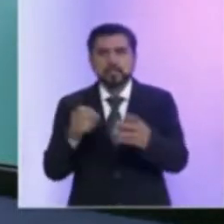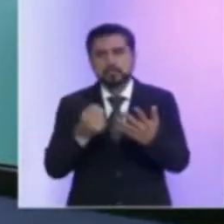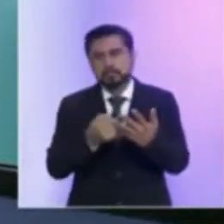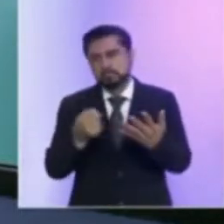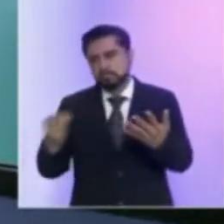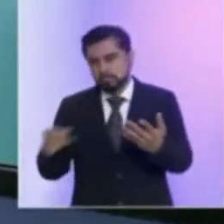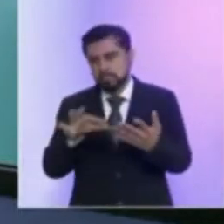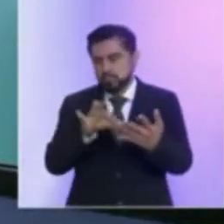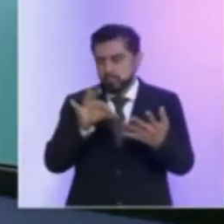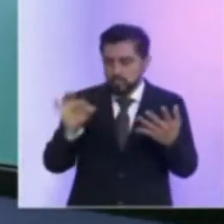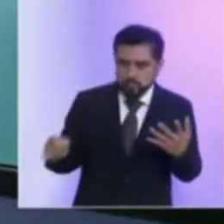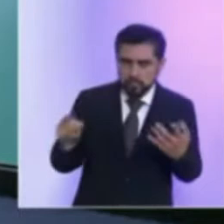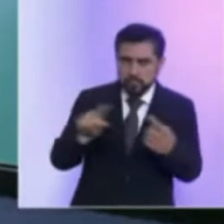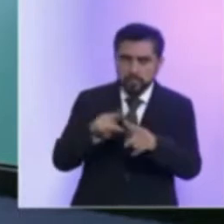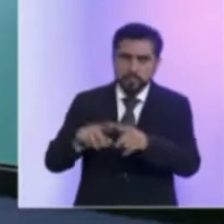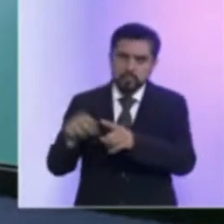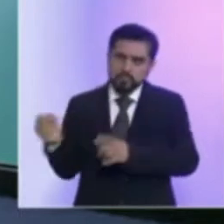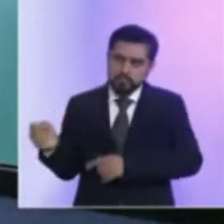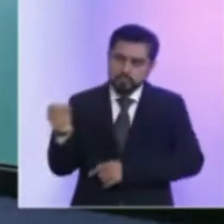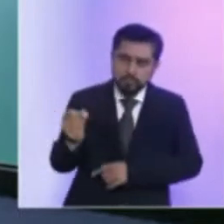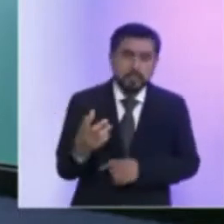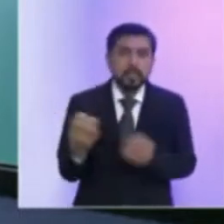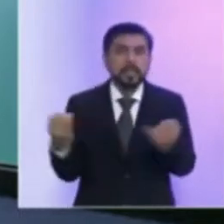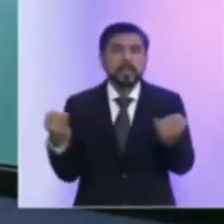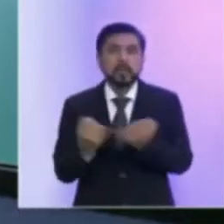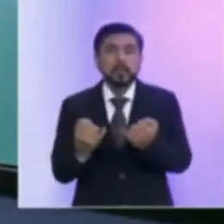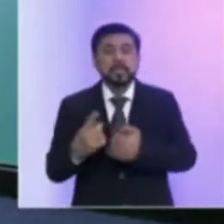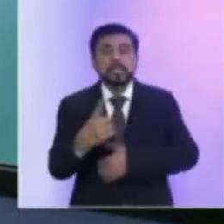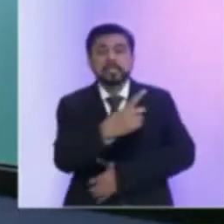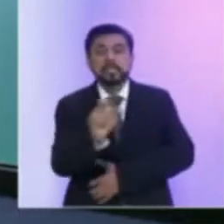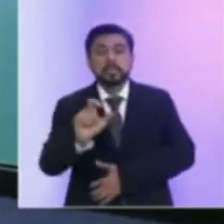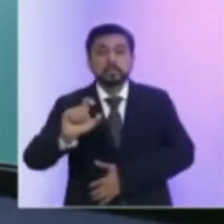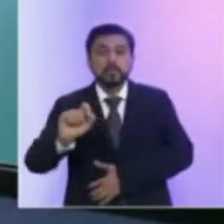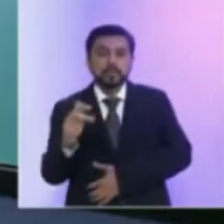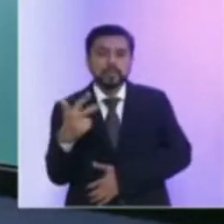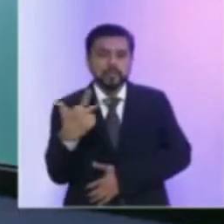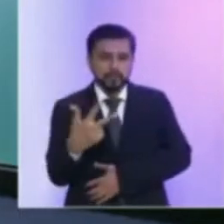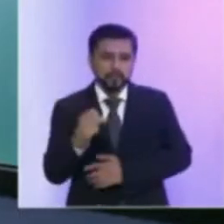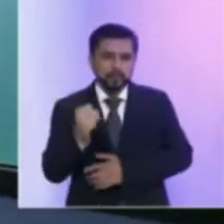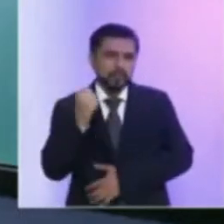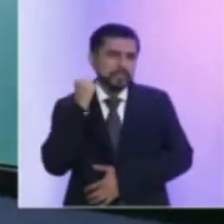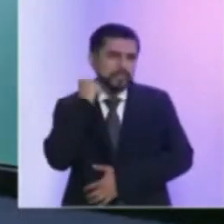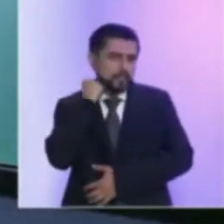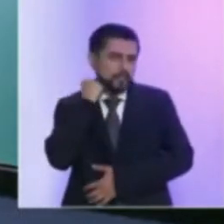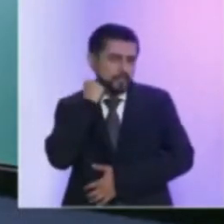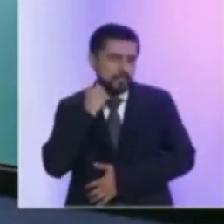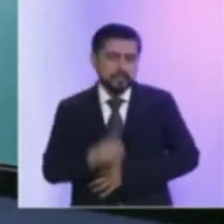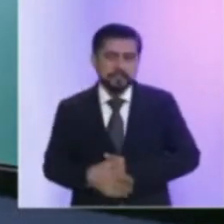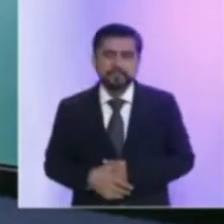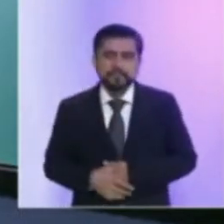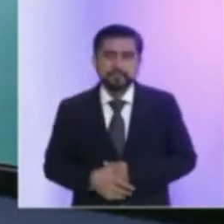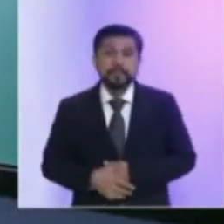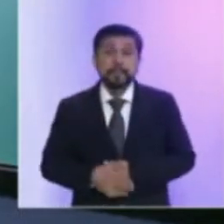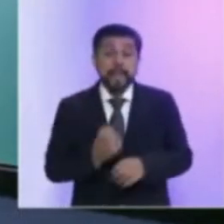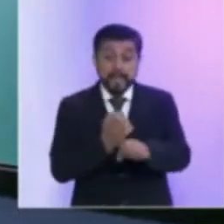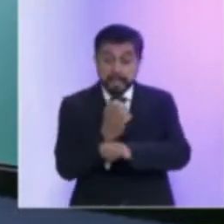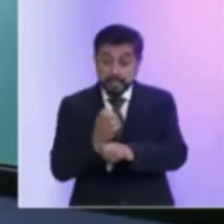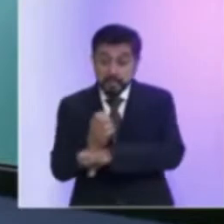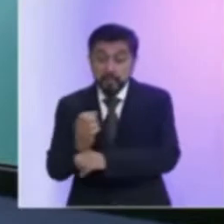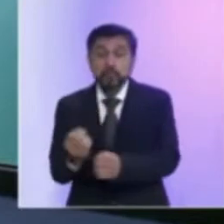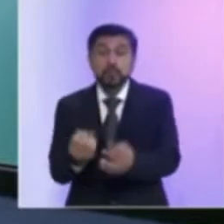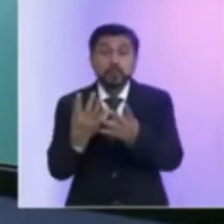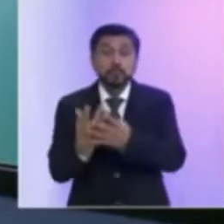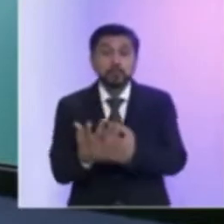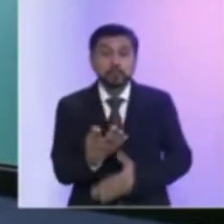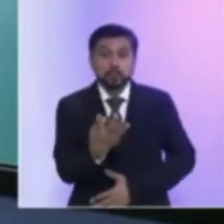200 de representación proporcional, así como las 128 senadurías. Sí, a nivel estatal se eligieron